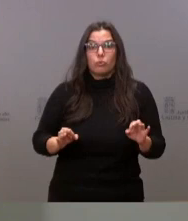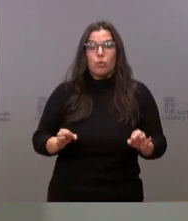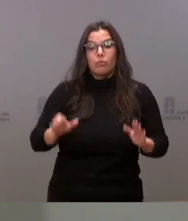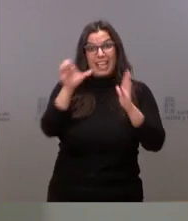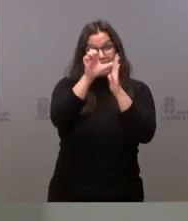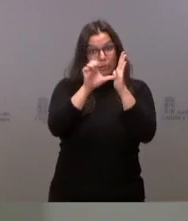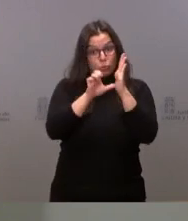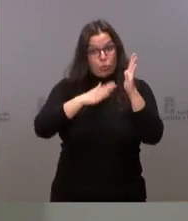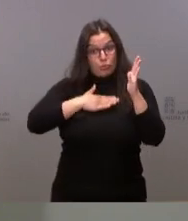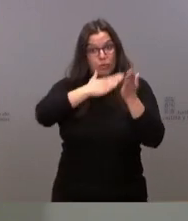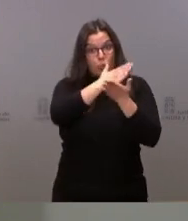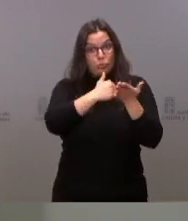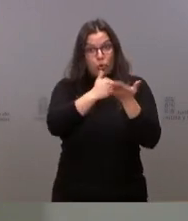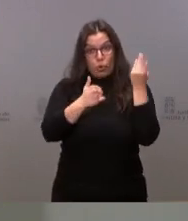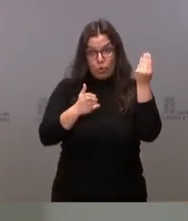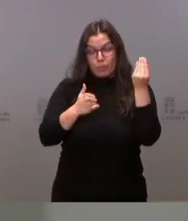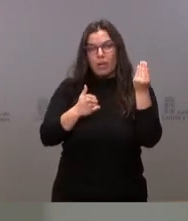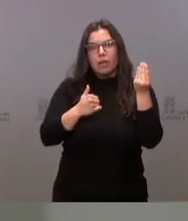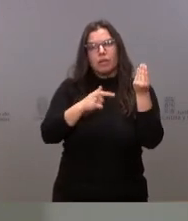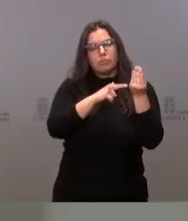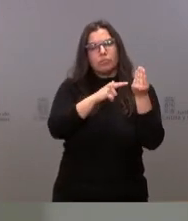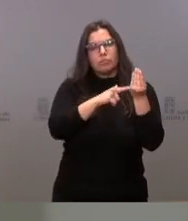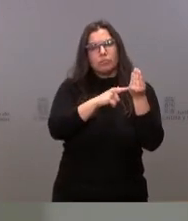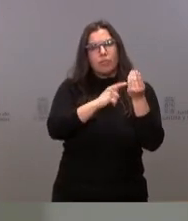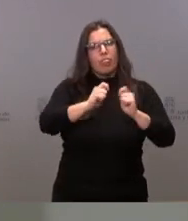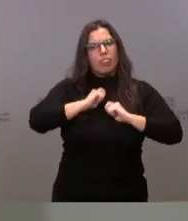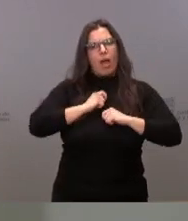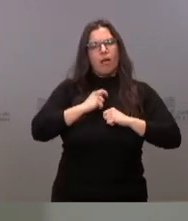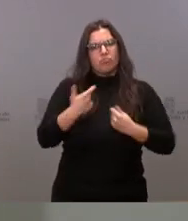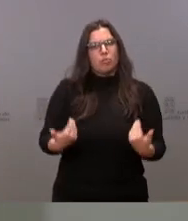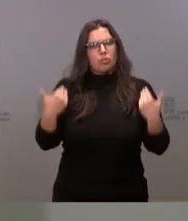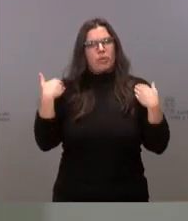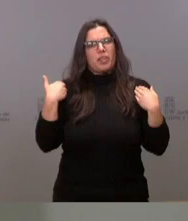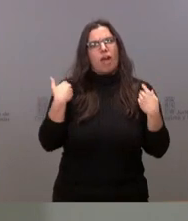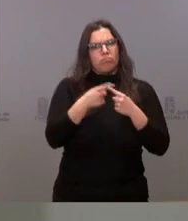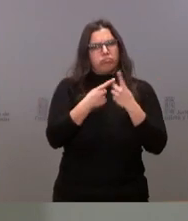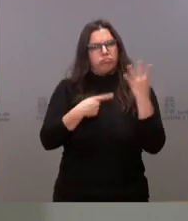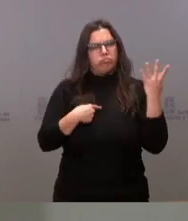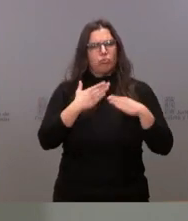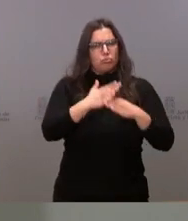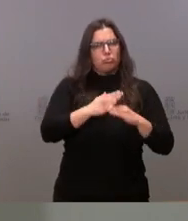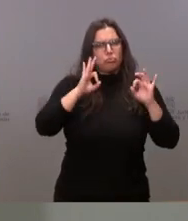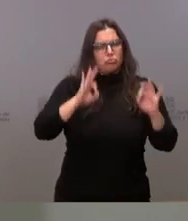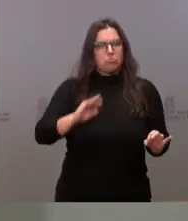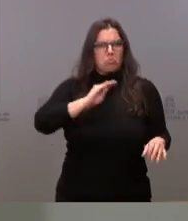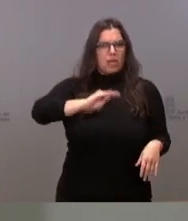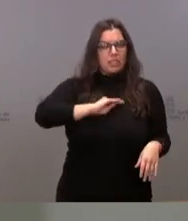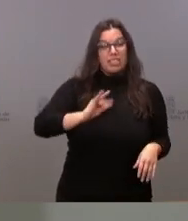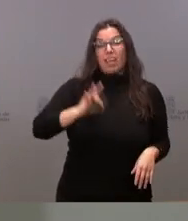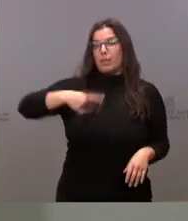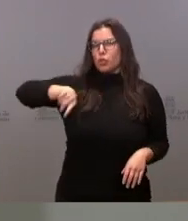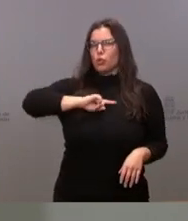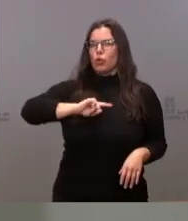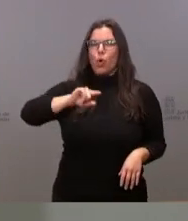de Autonomía, que nos da un amplio autogobierno, además del que estamos profundamente